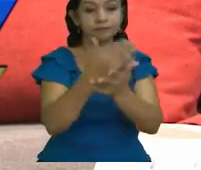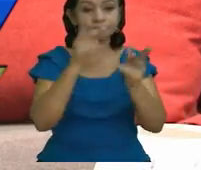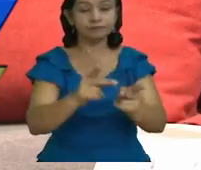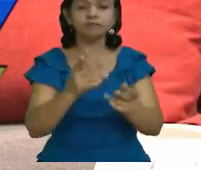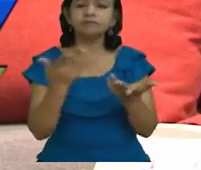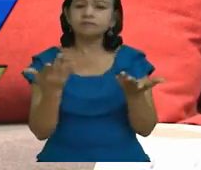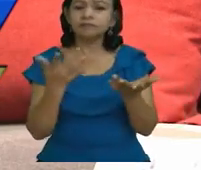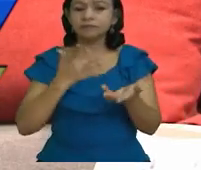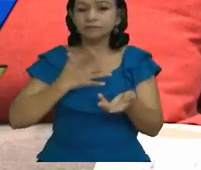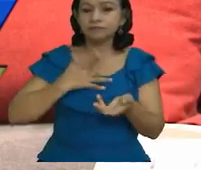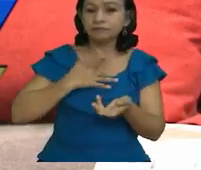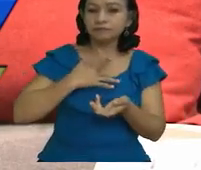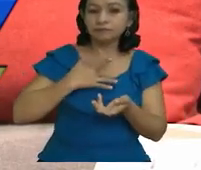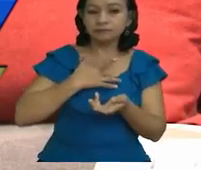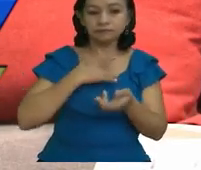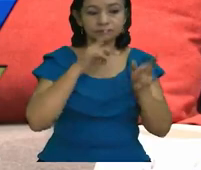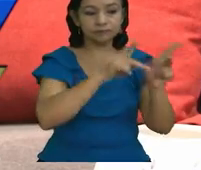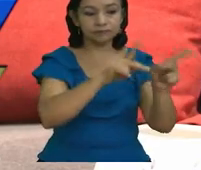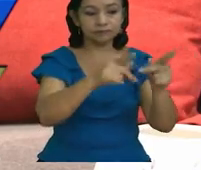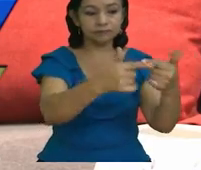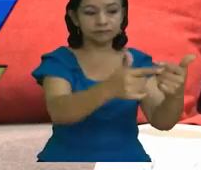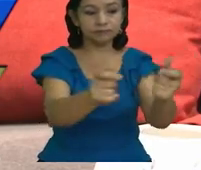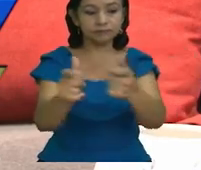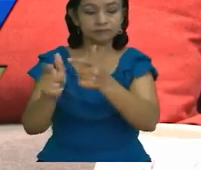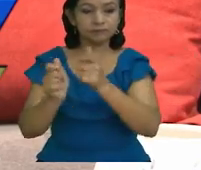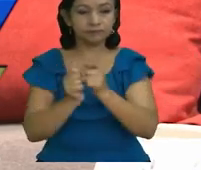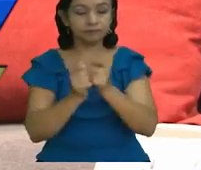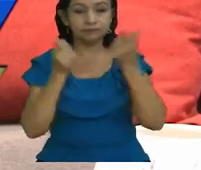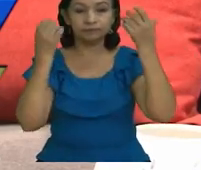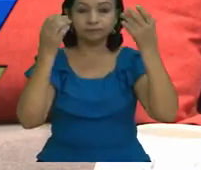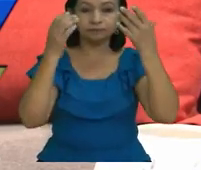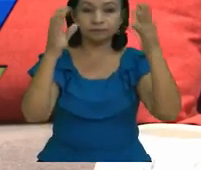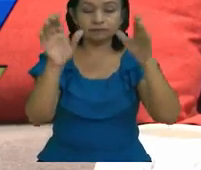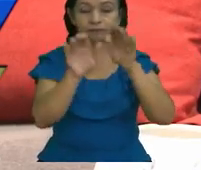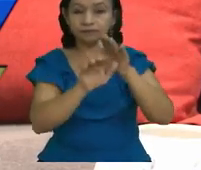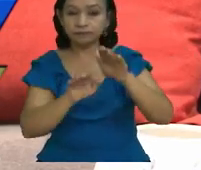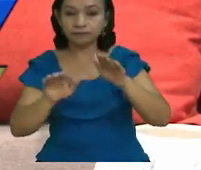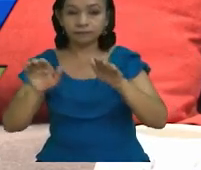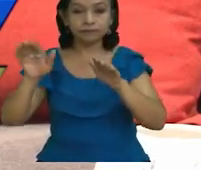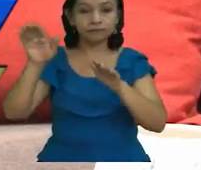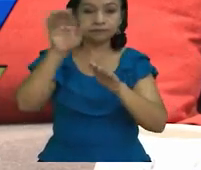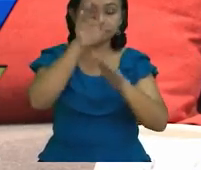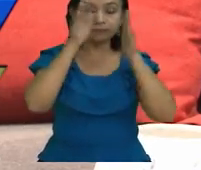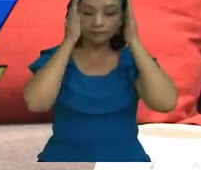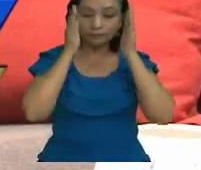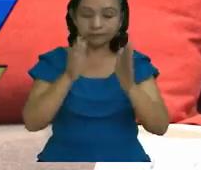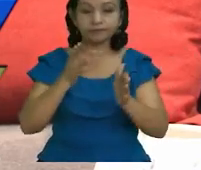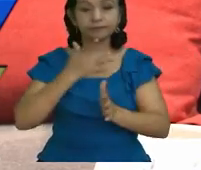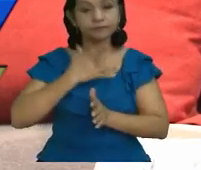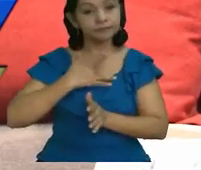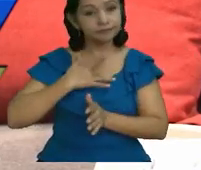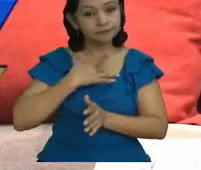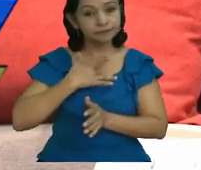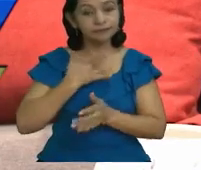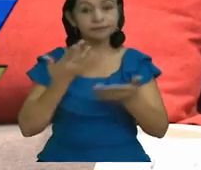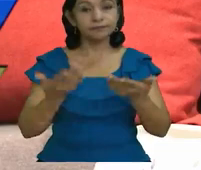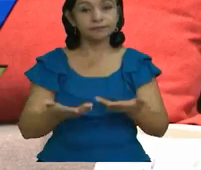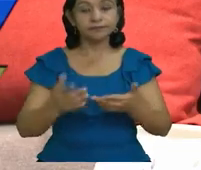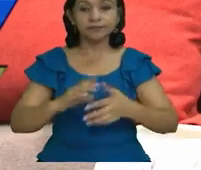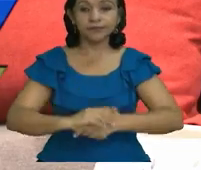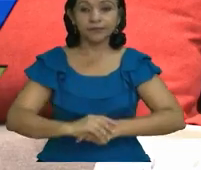mayores necesidades que hay en el sector. Claro. Y en los rubros que mayor enfoque necesitan.